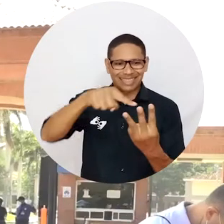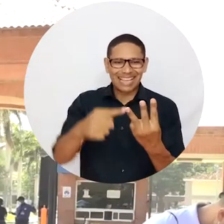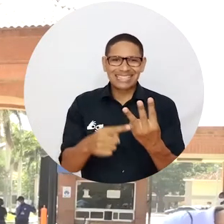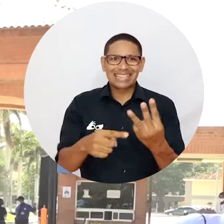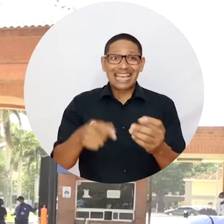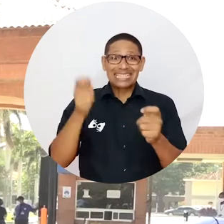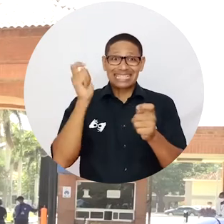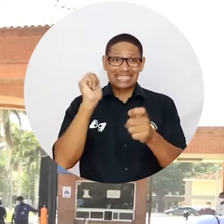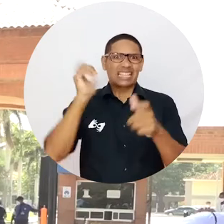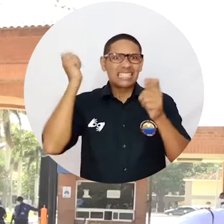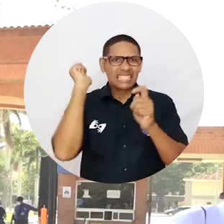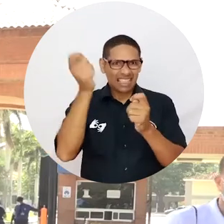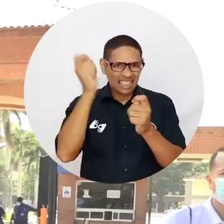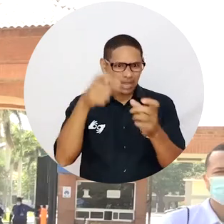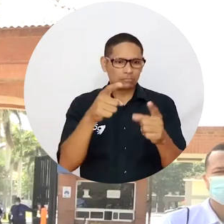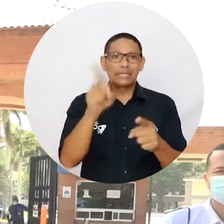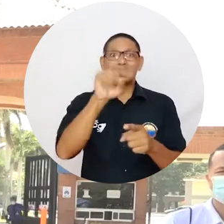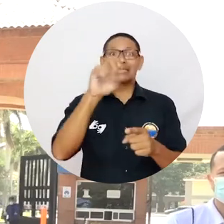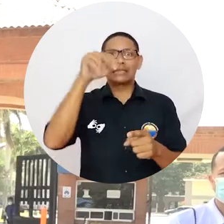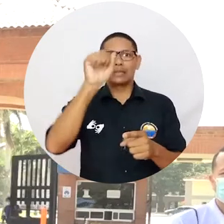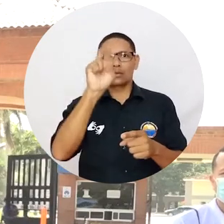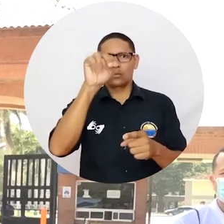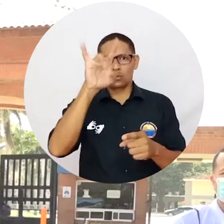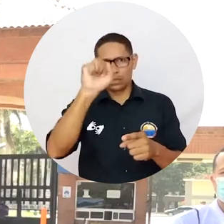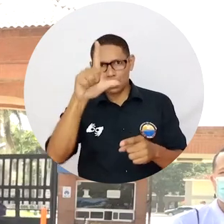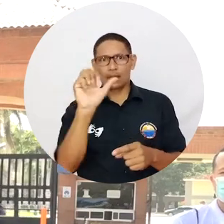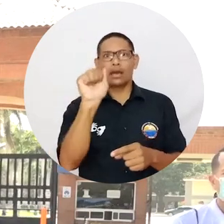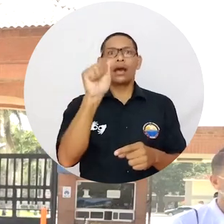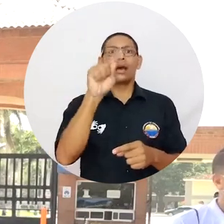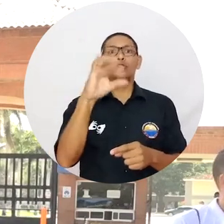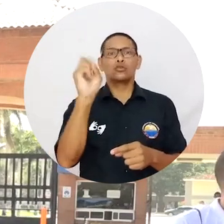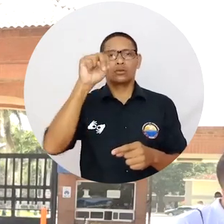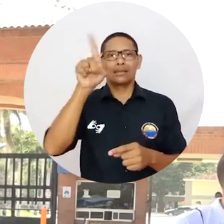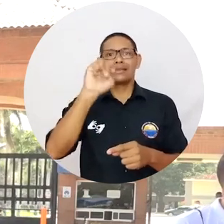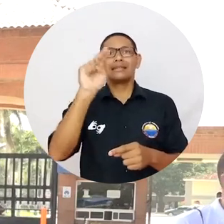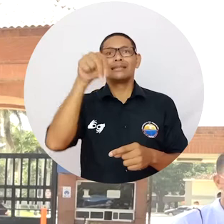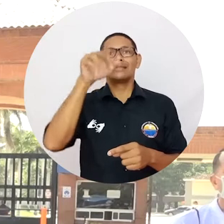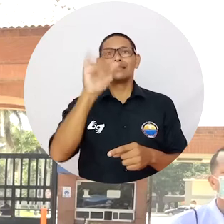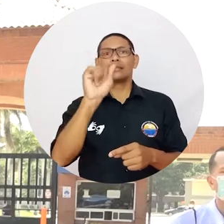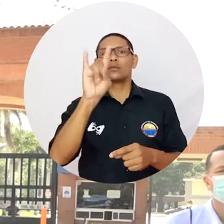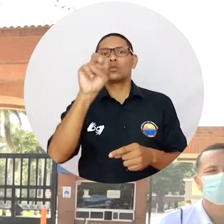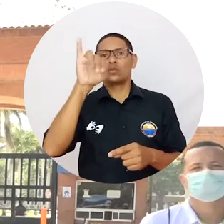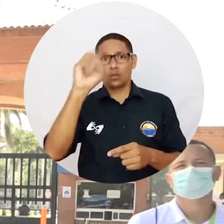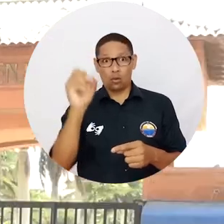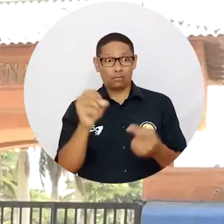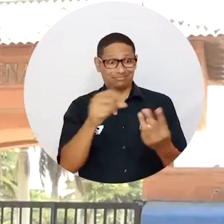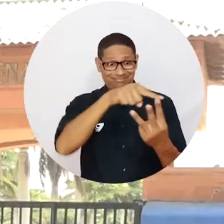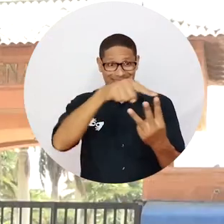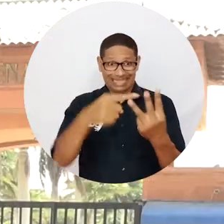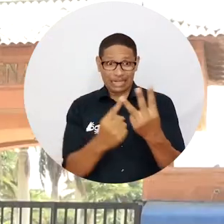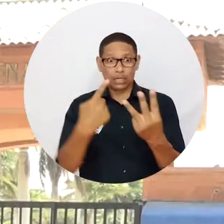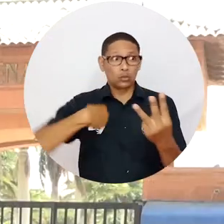esta Universidad del Magdalena, como lo es Sintraunal, ASPU y Sintraunicol, donde respaldamos